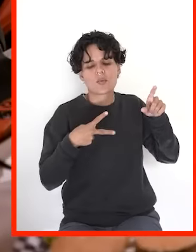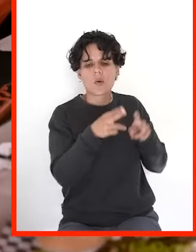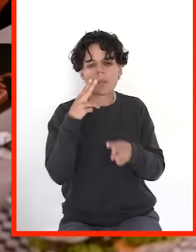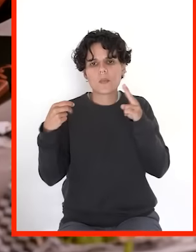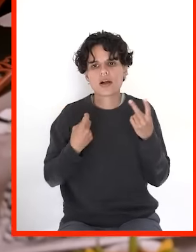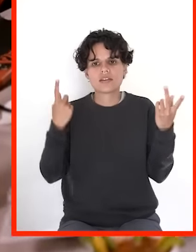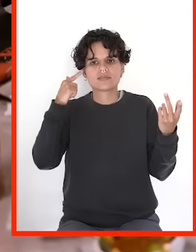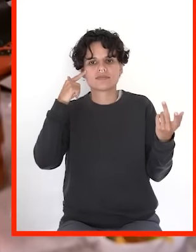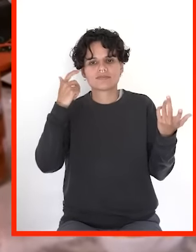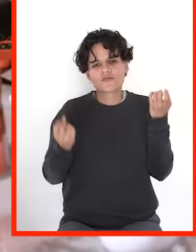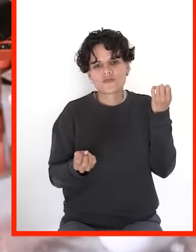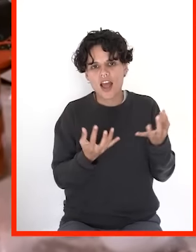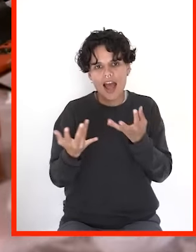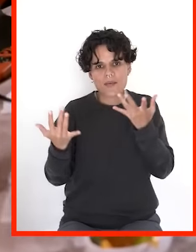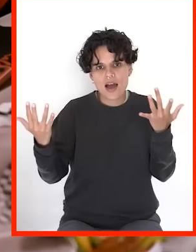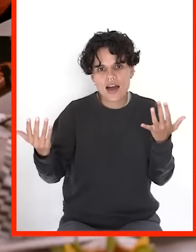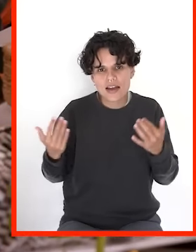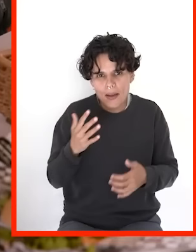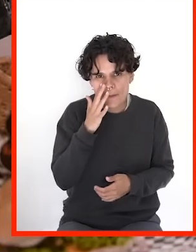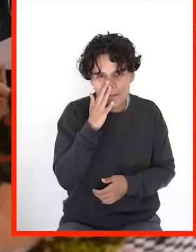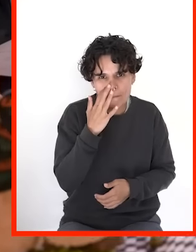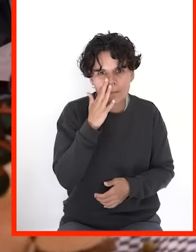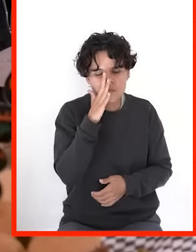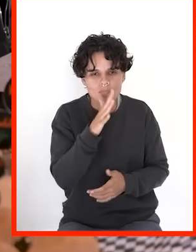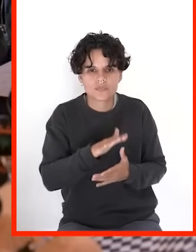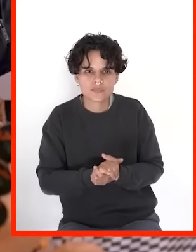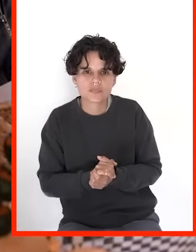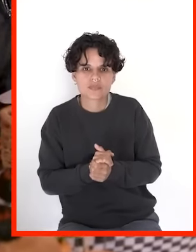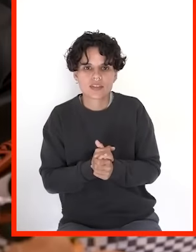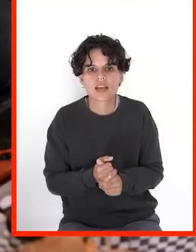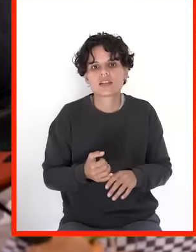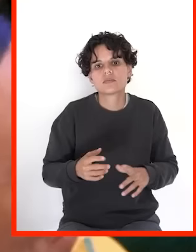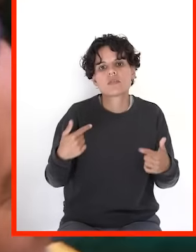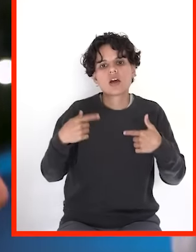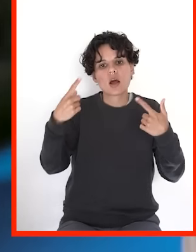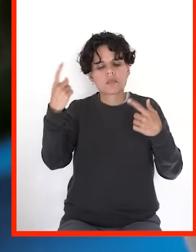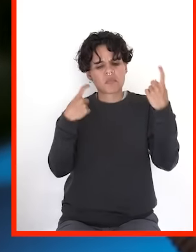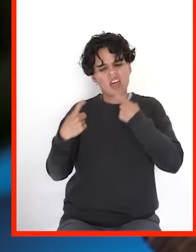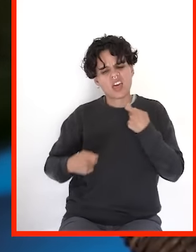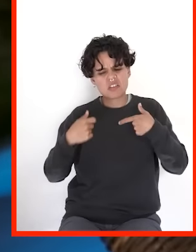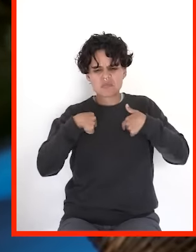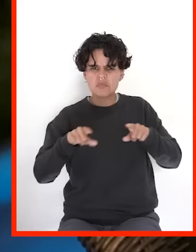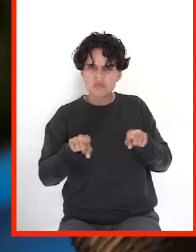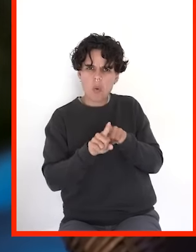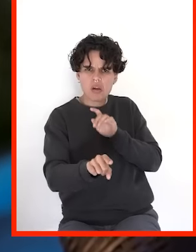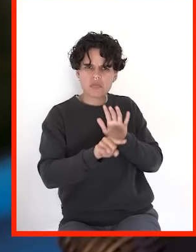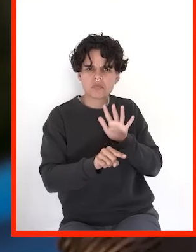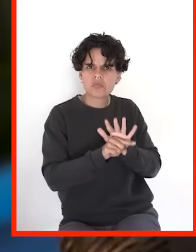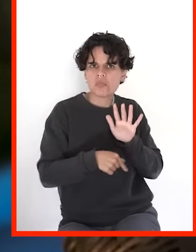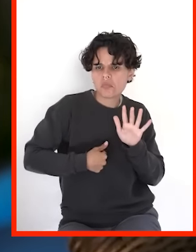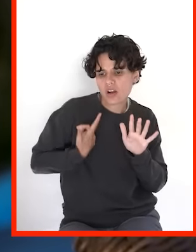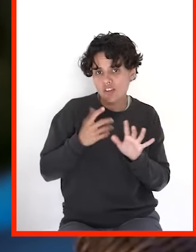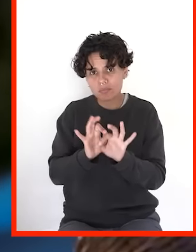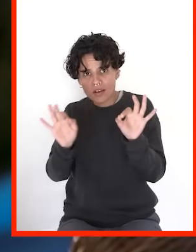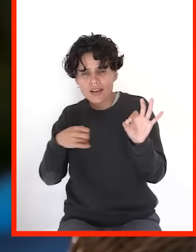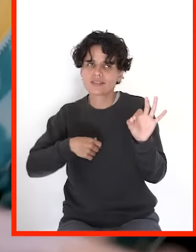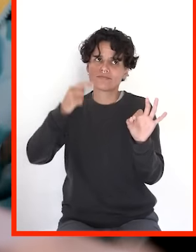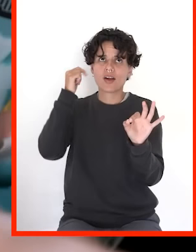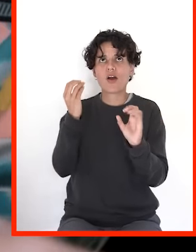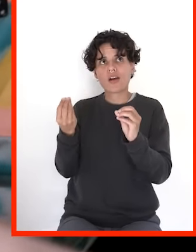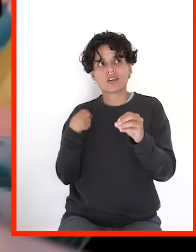pentagrama. Me apuntan y se in the brain, como si fuera un defecto. Si yo fuera perfect, seguro que no podría hacer